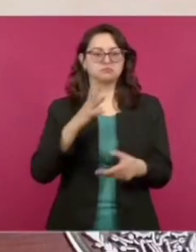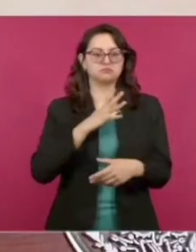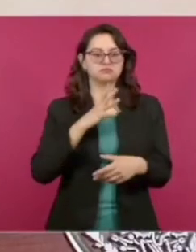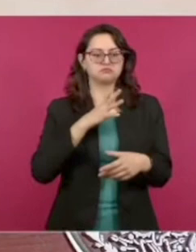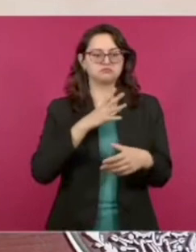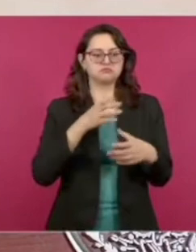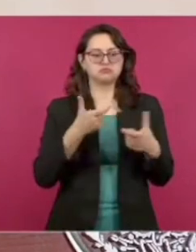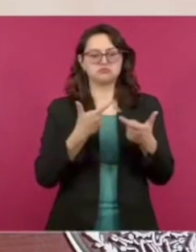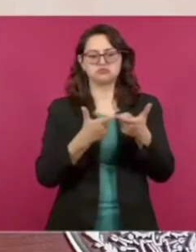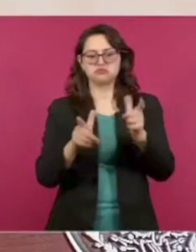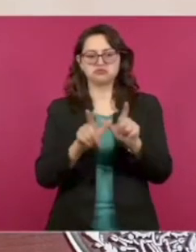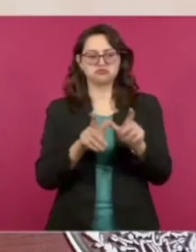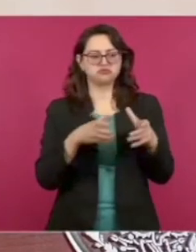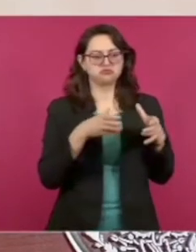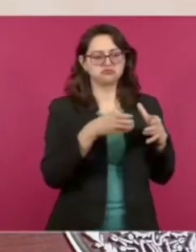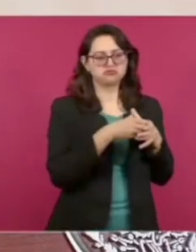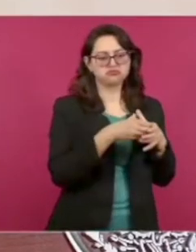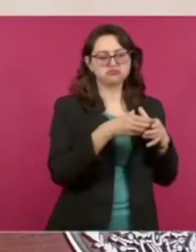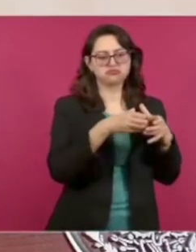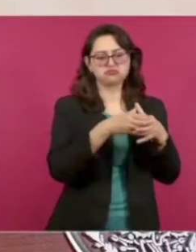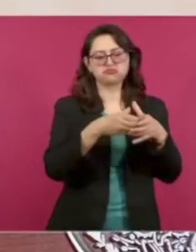que